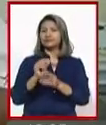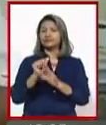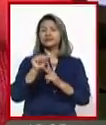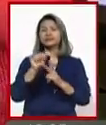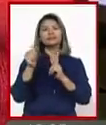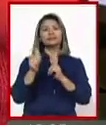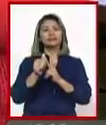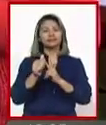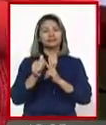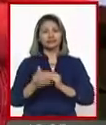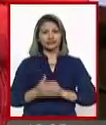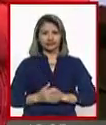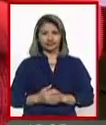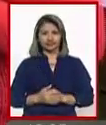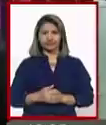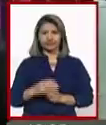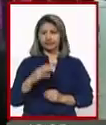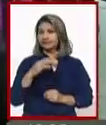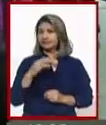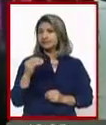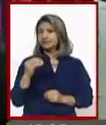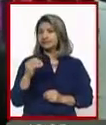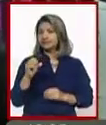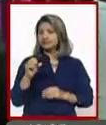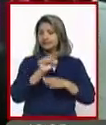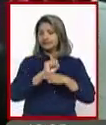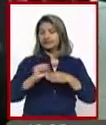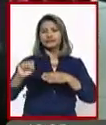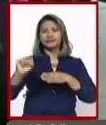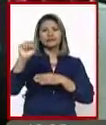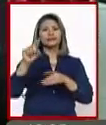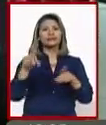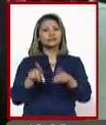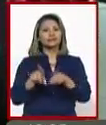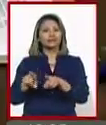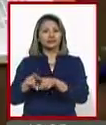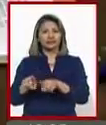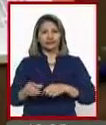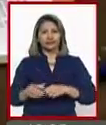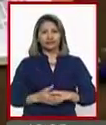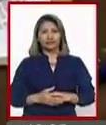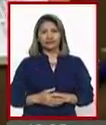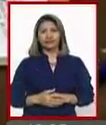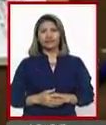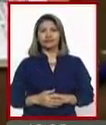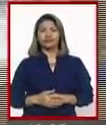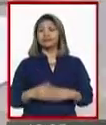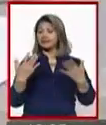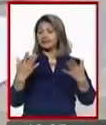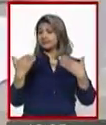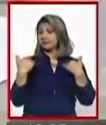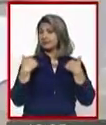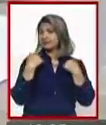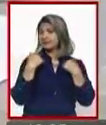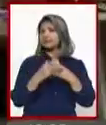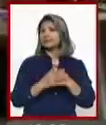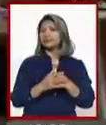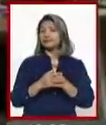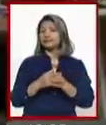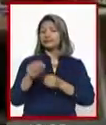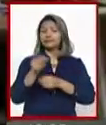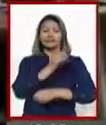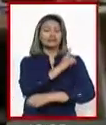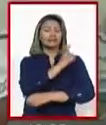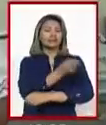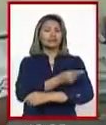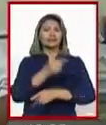alternativa, especial y nivel secundario de la misma o superior. También se ha dado para directores